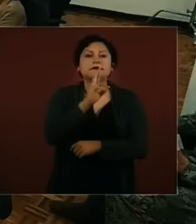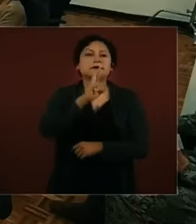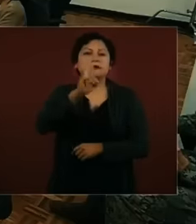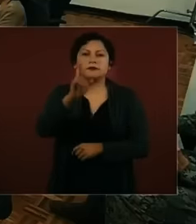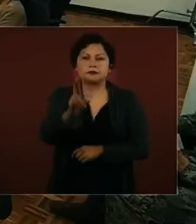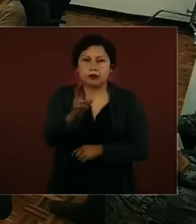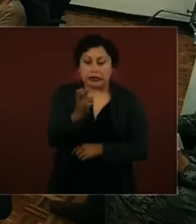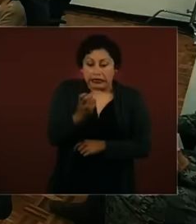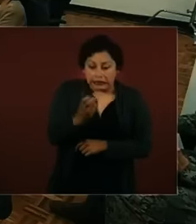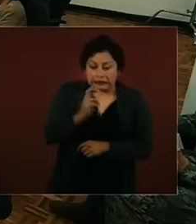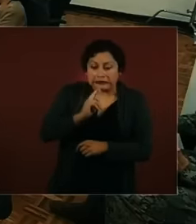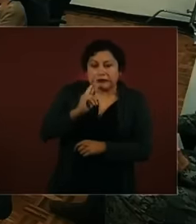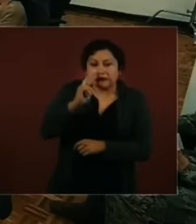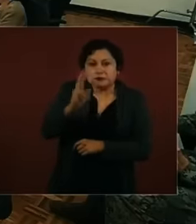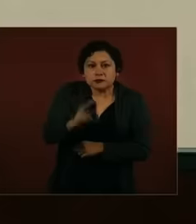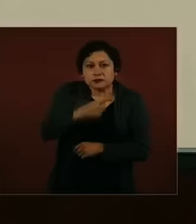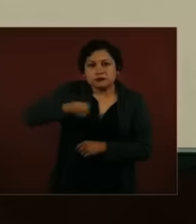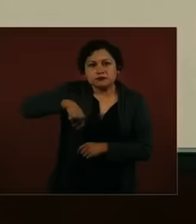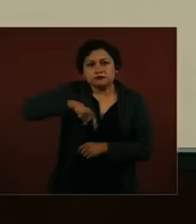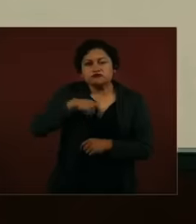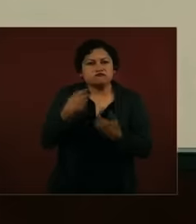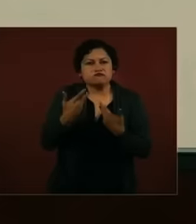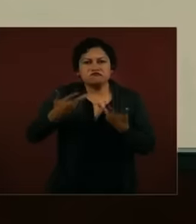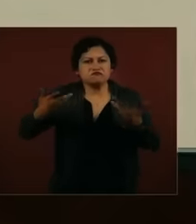presidente? Nada